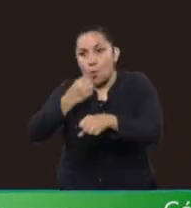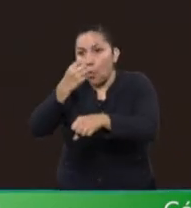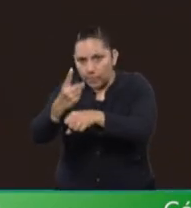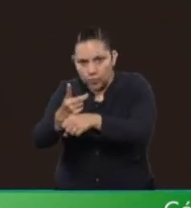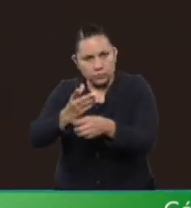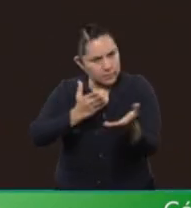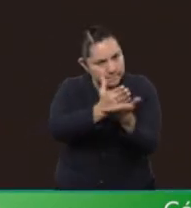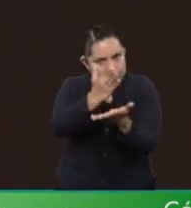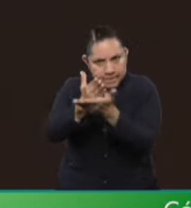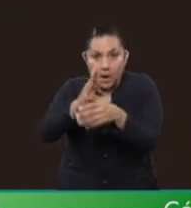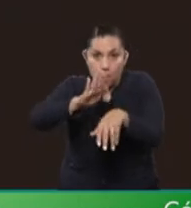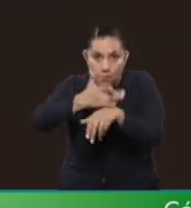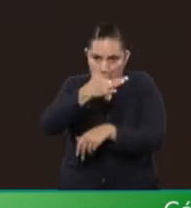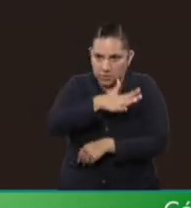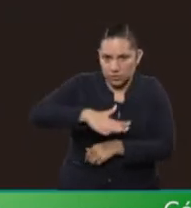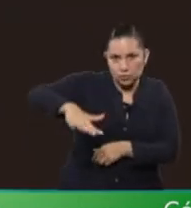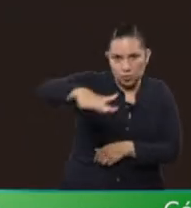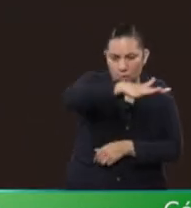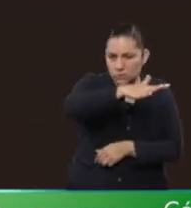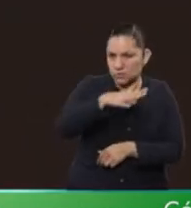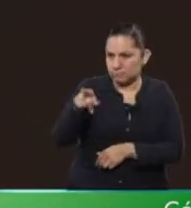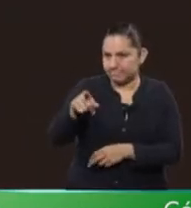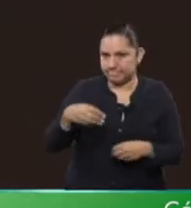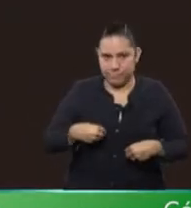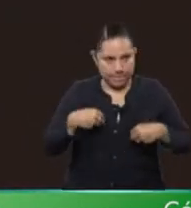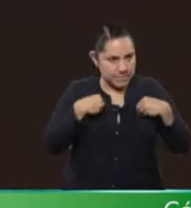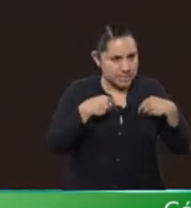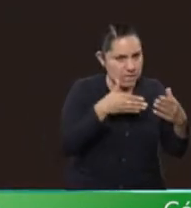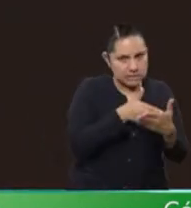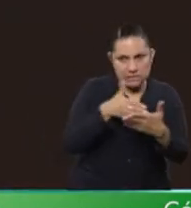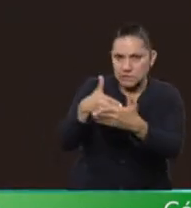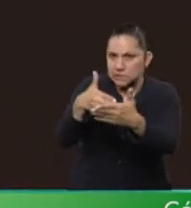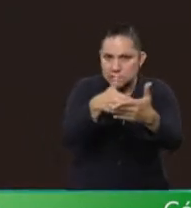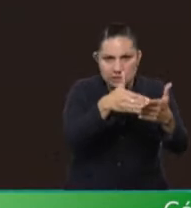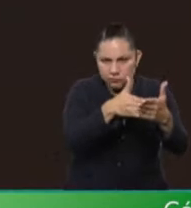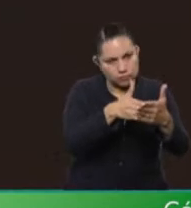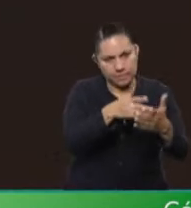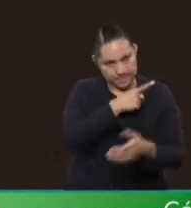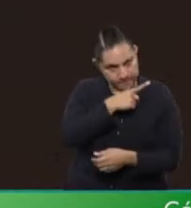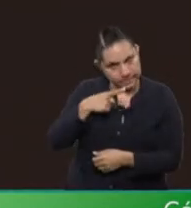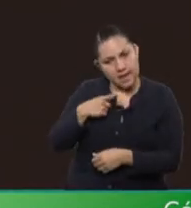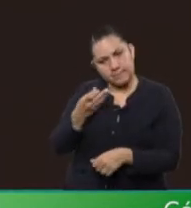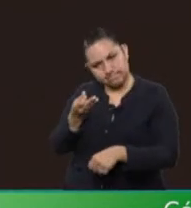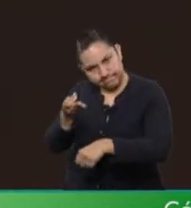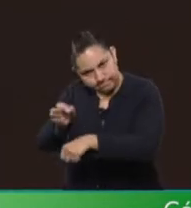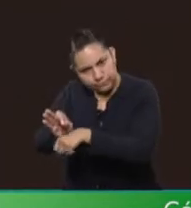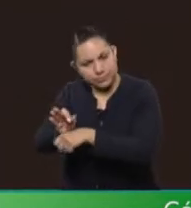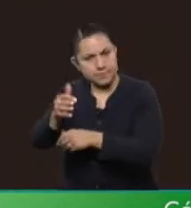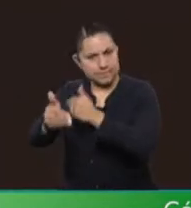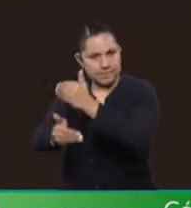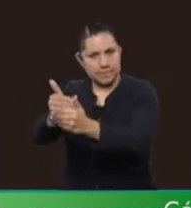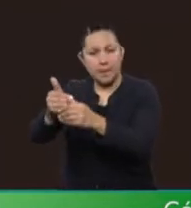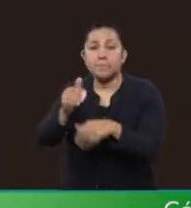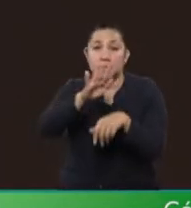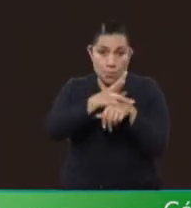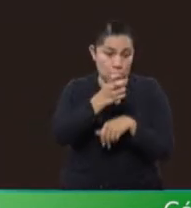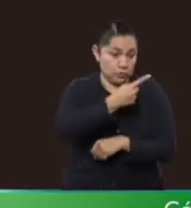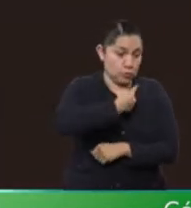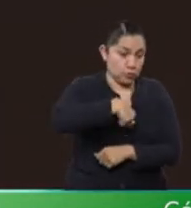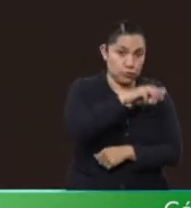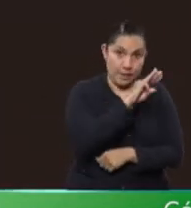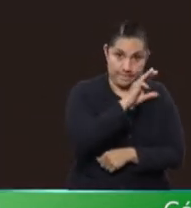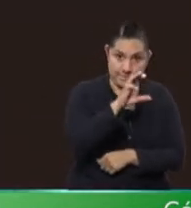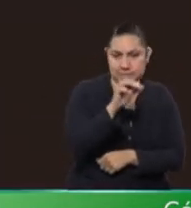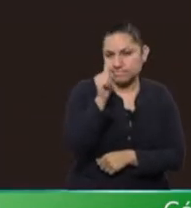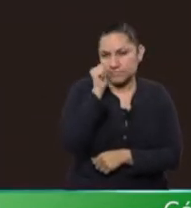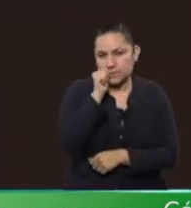sociedad. Por eso, apegada a los principios de Movimiento Ciudadano de apoyar siempre a los sectores más vulnerables de la sociedad, hago